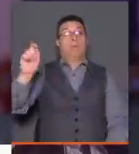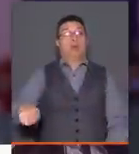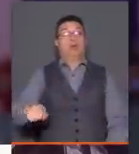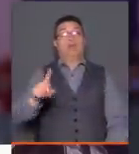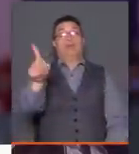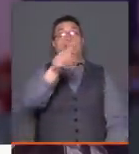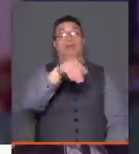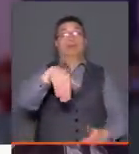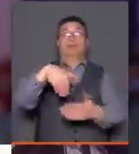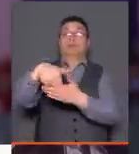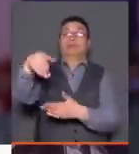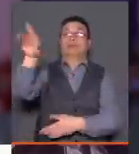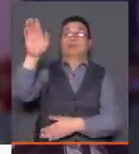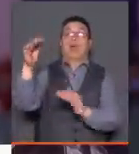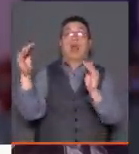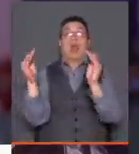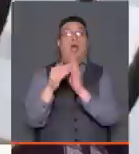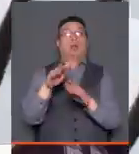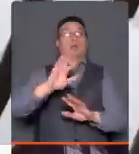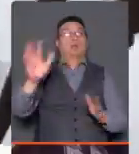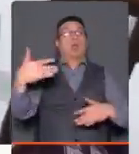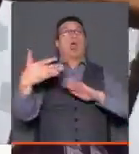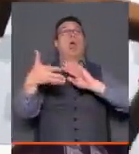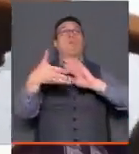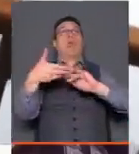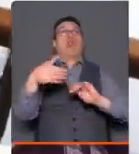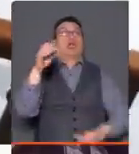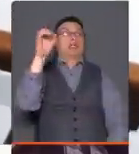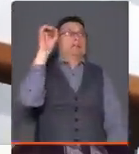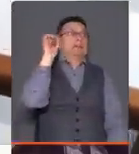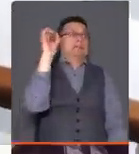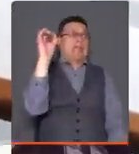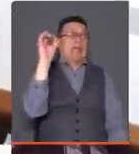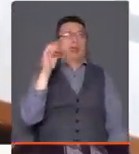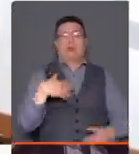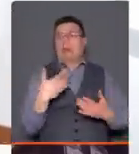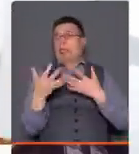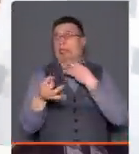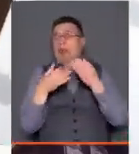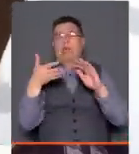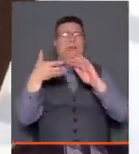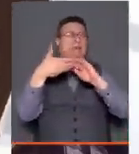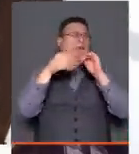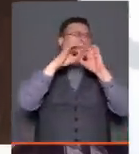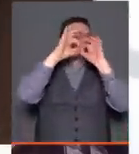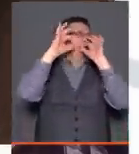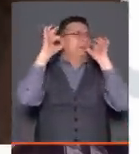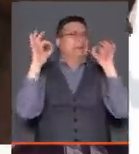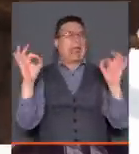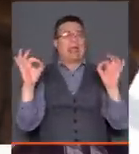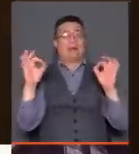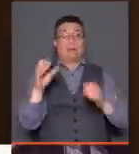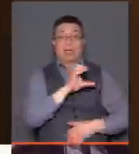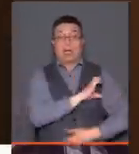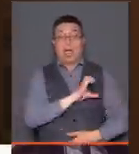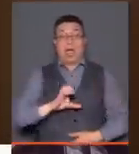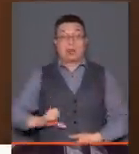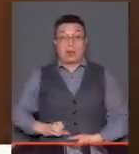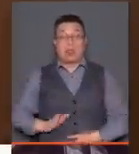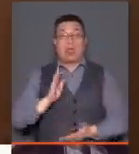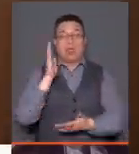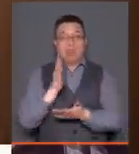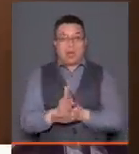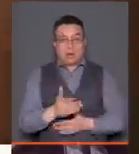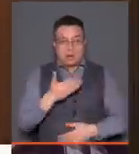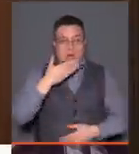casa nadie te pide una disculpa nadie nada absolutamente nada el estado en estos casos debería hacerse